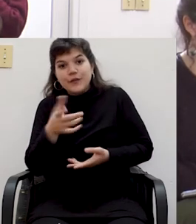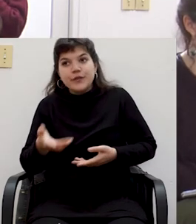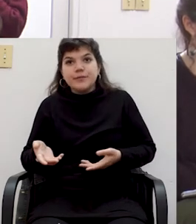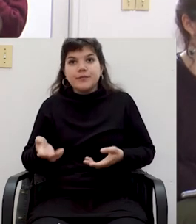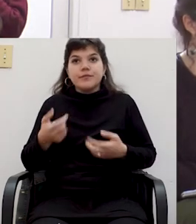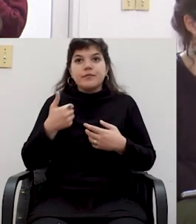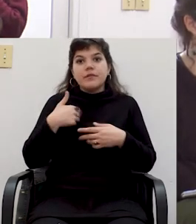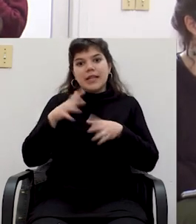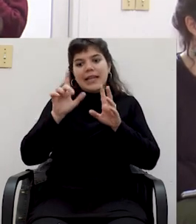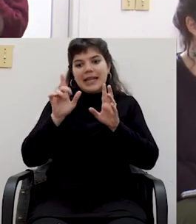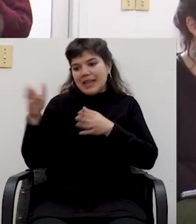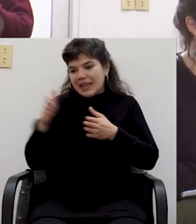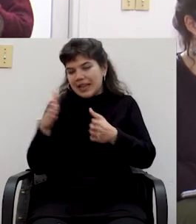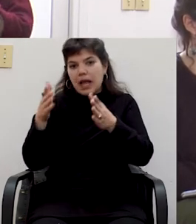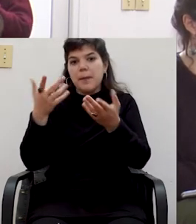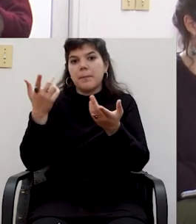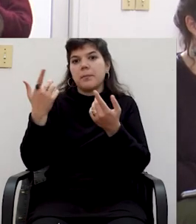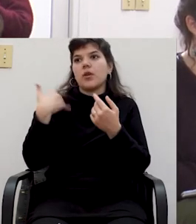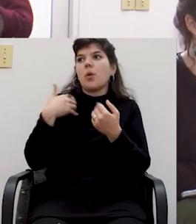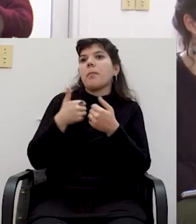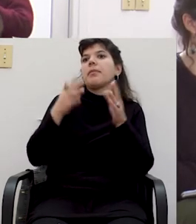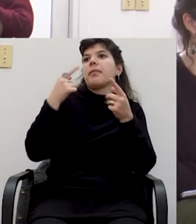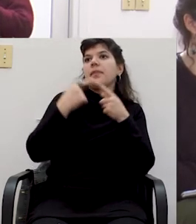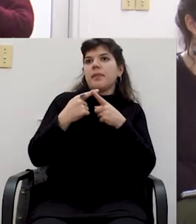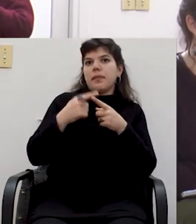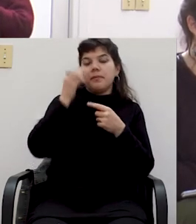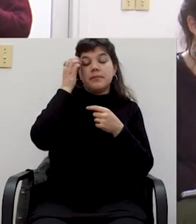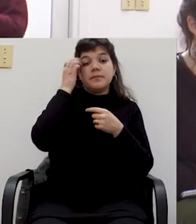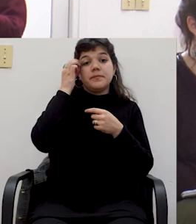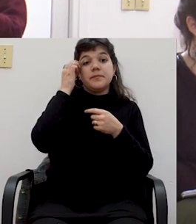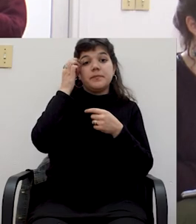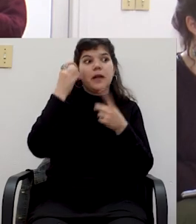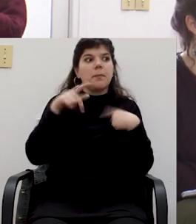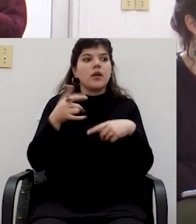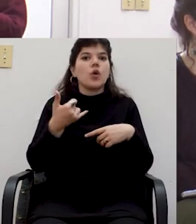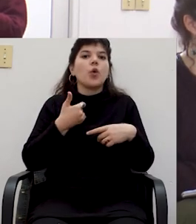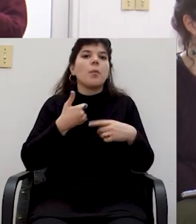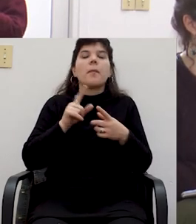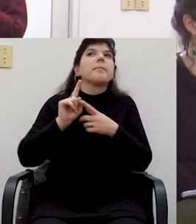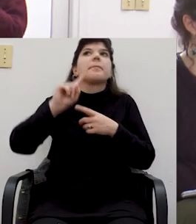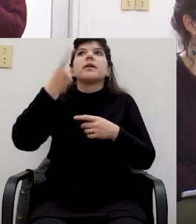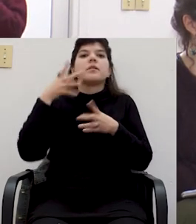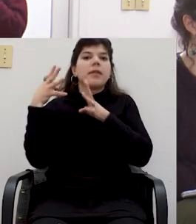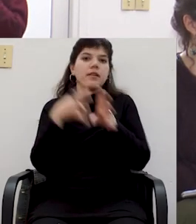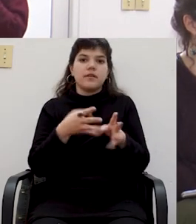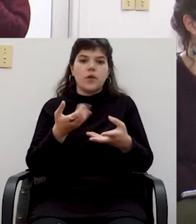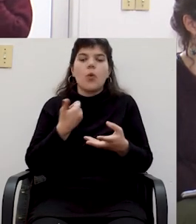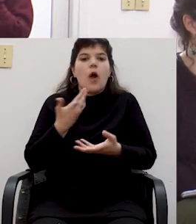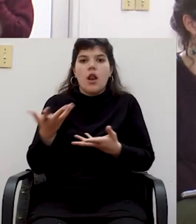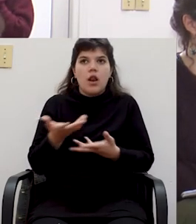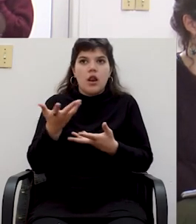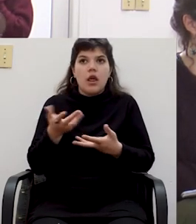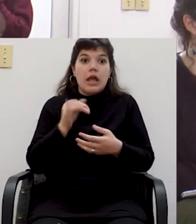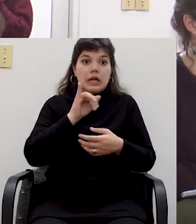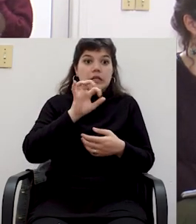entiendo que son orientadoras para discusiones diversas, pero ¿cuáles son los principales desafíos para el